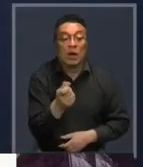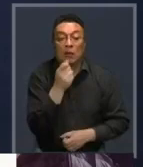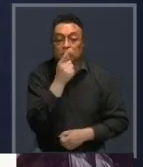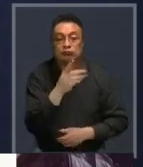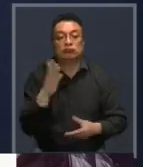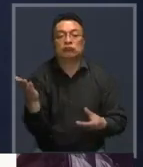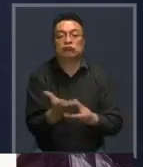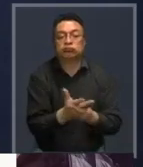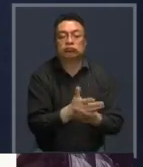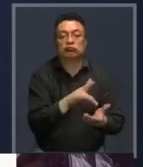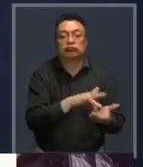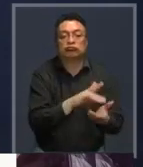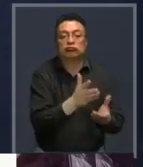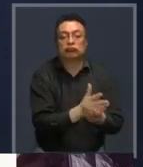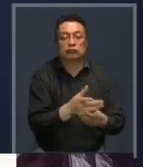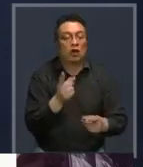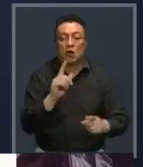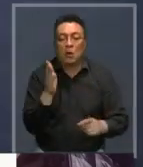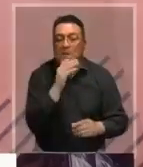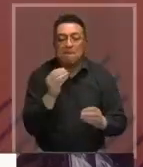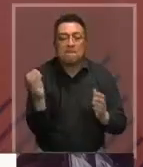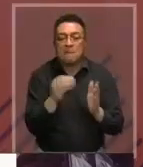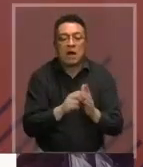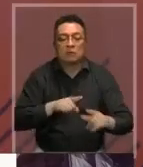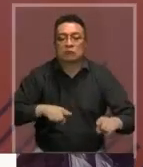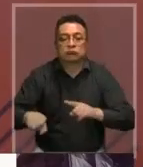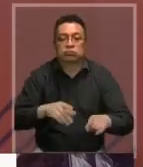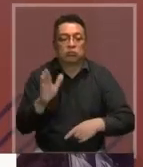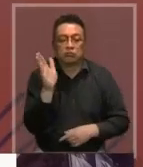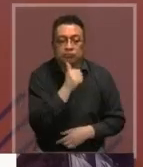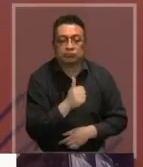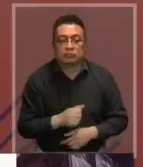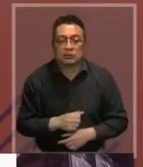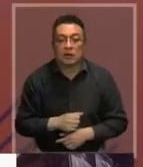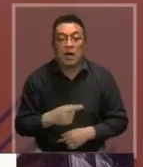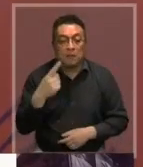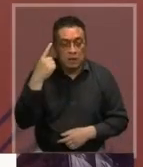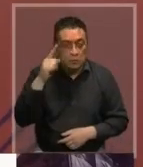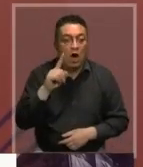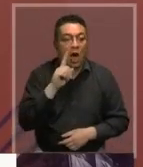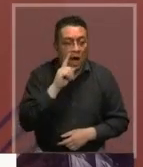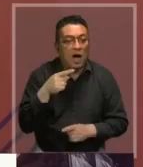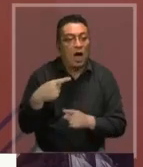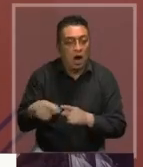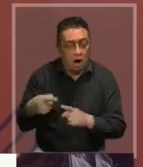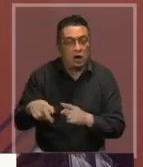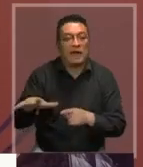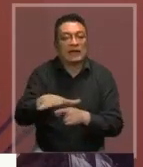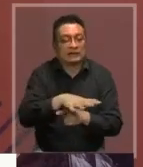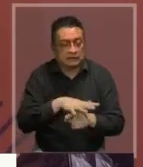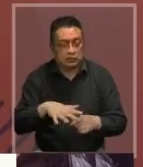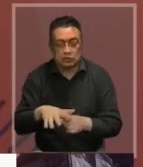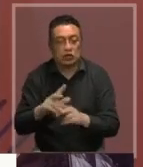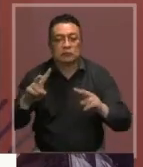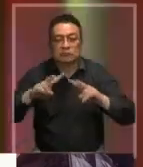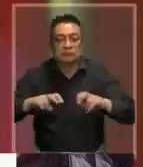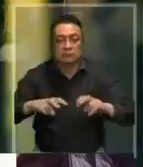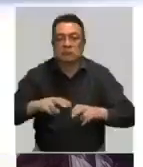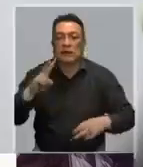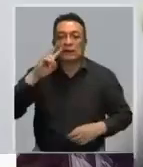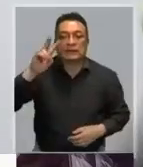archivada sin que se realizaran mayores diligencias Pero existe otra situación que tampoco se